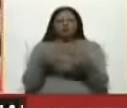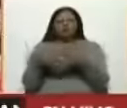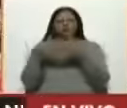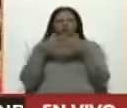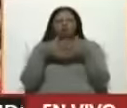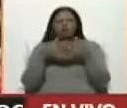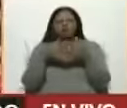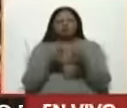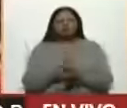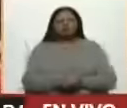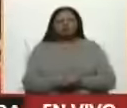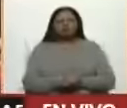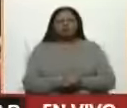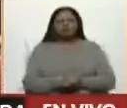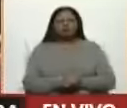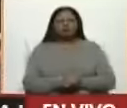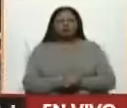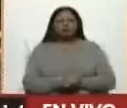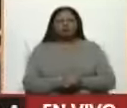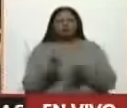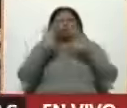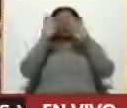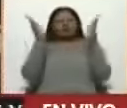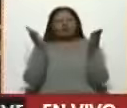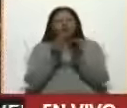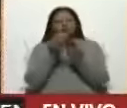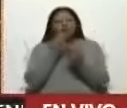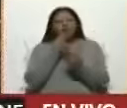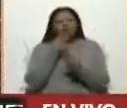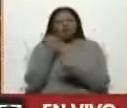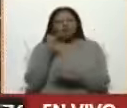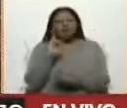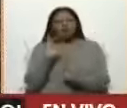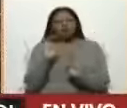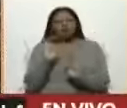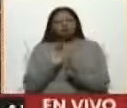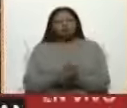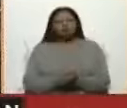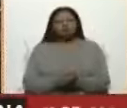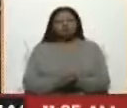Unidos. Y en el mundo, bueno, hay una